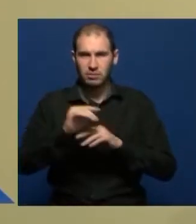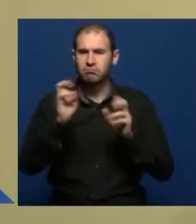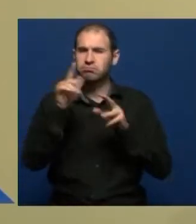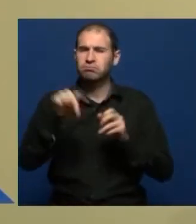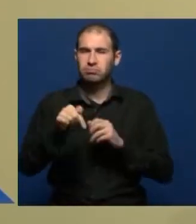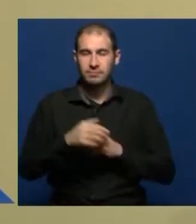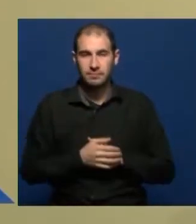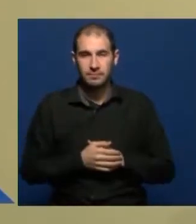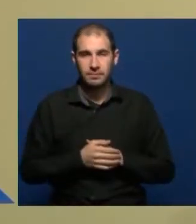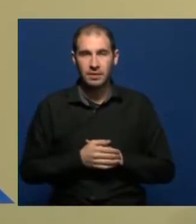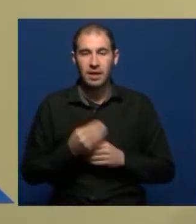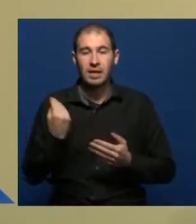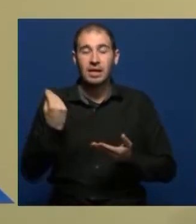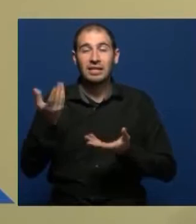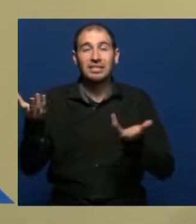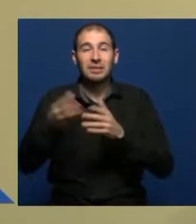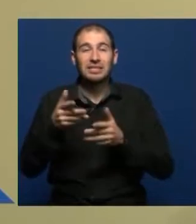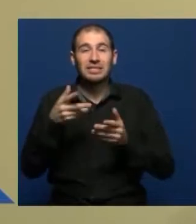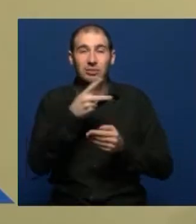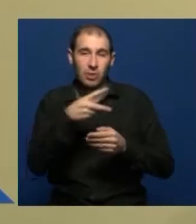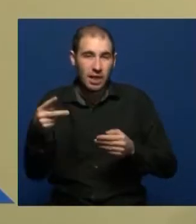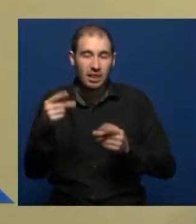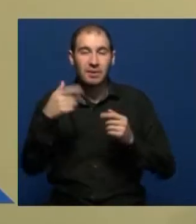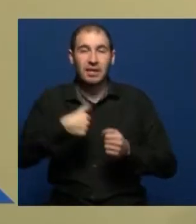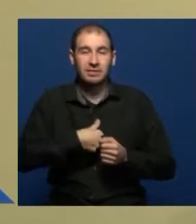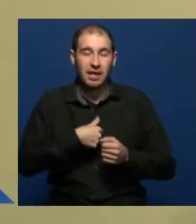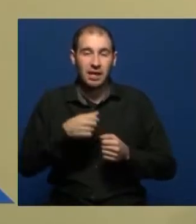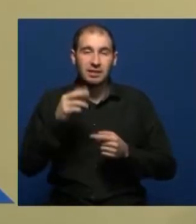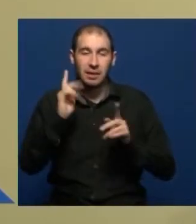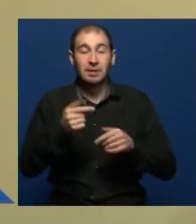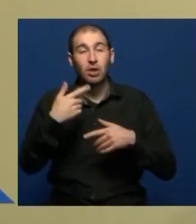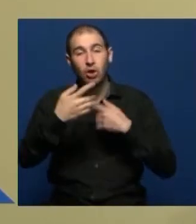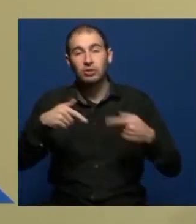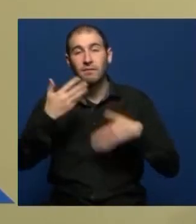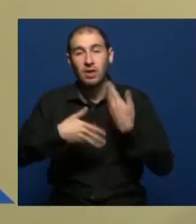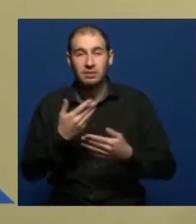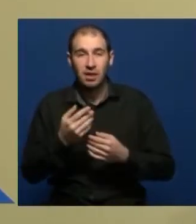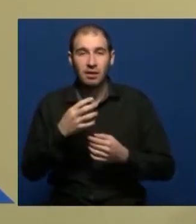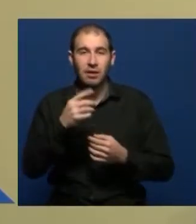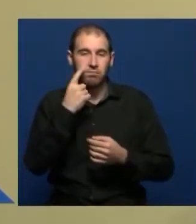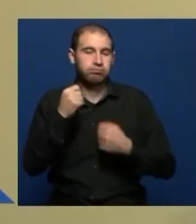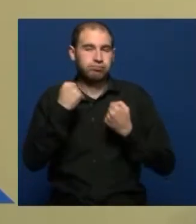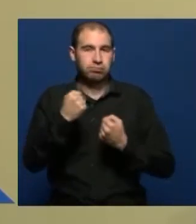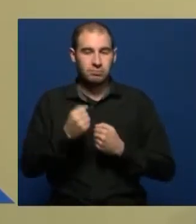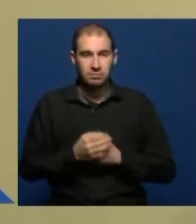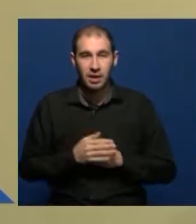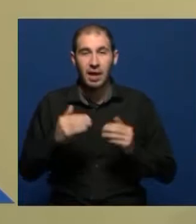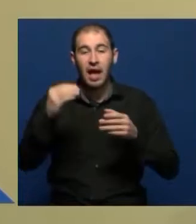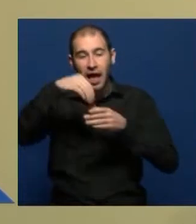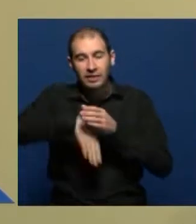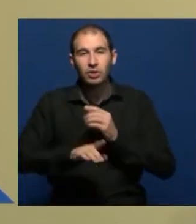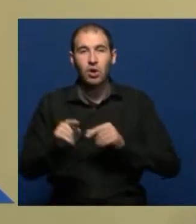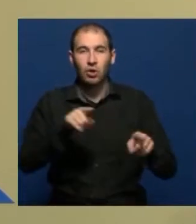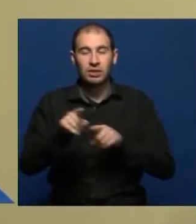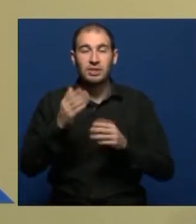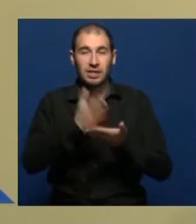sentido, la Consejería en Sexualidades, Identidades de Género y Situaciones de Violencia Patriarcal, que depende de la Coordinación